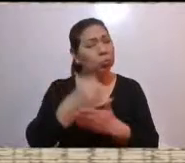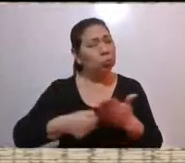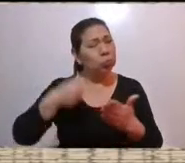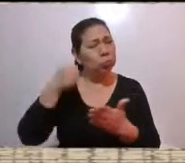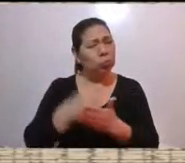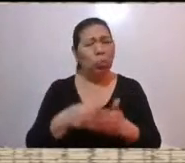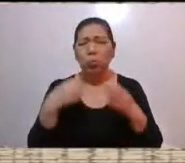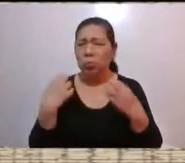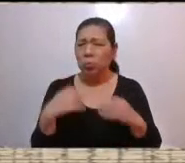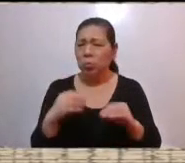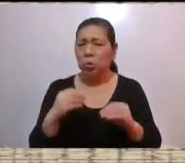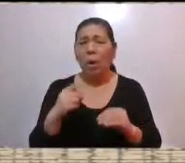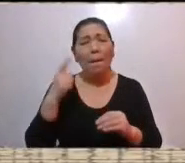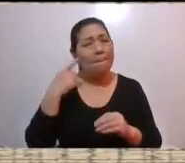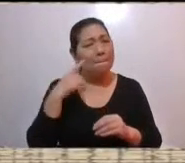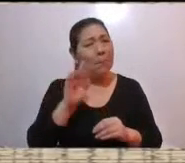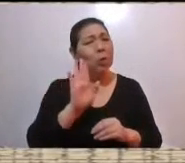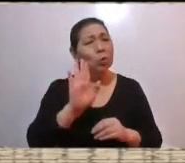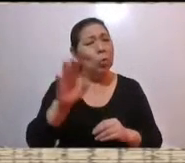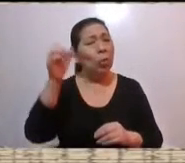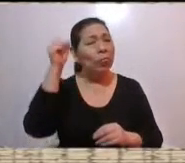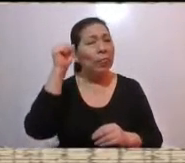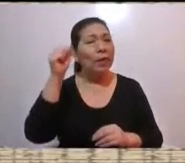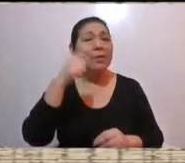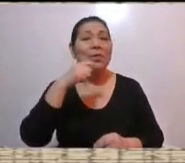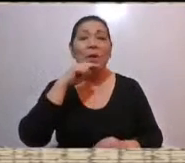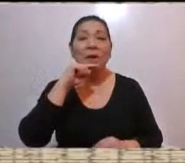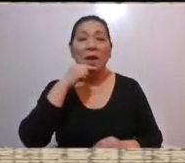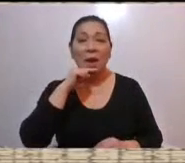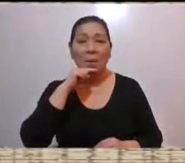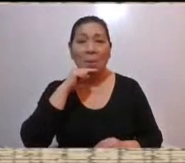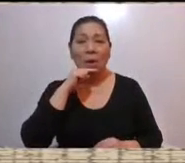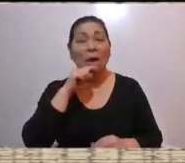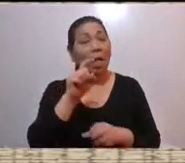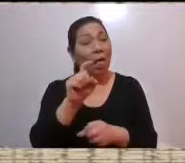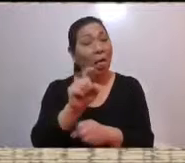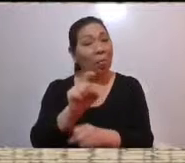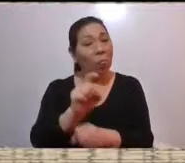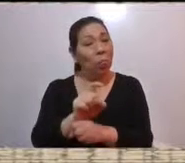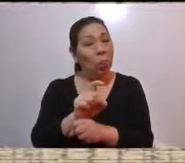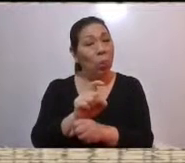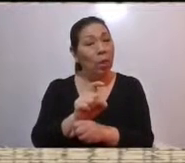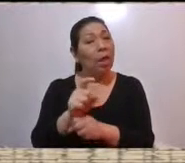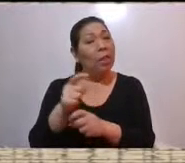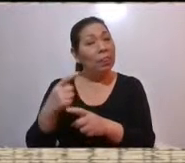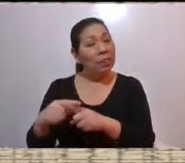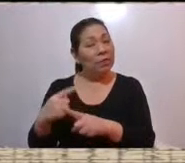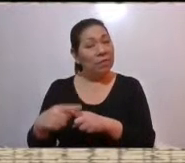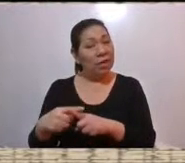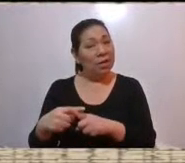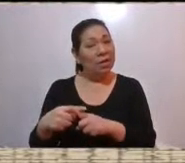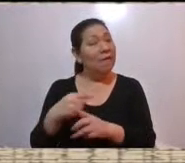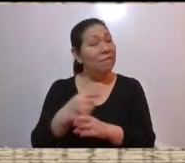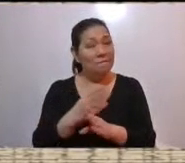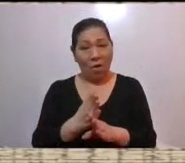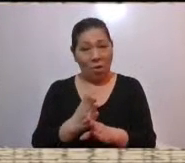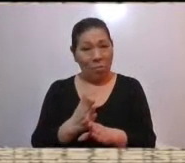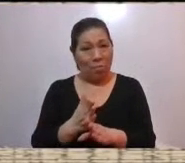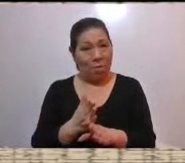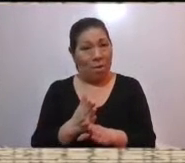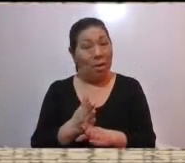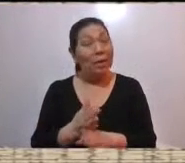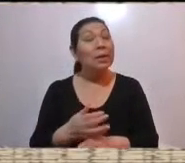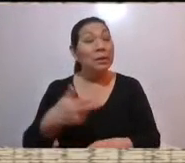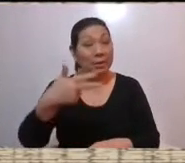y lucharon denodadamente por el reconocimiento del derecho de las mujeres a la educación en sus distintos